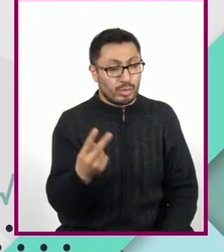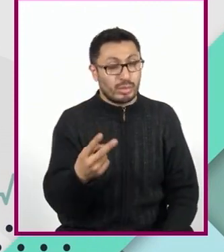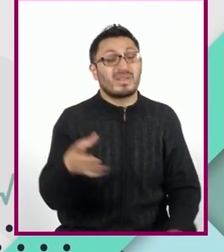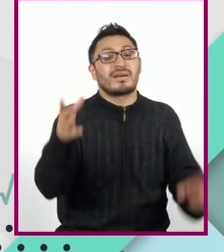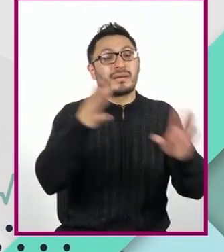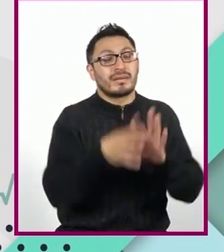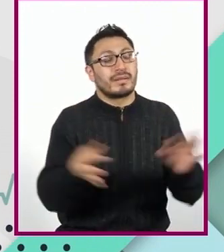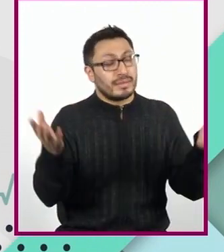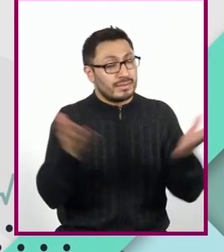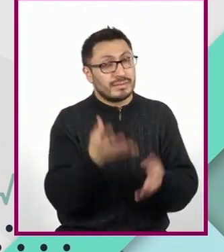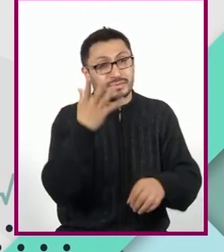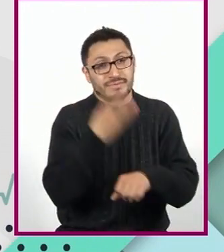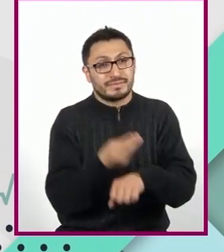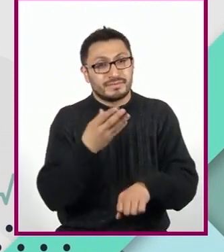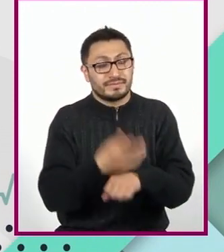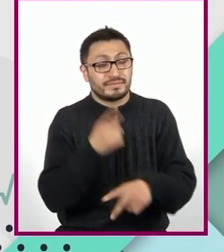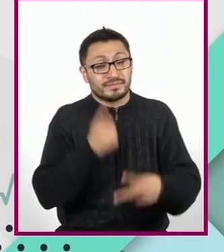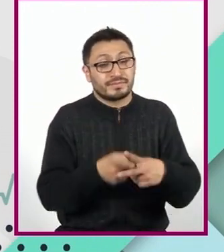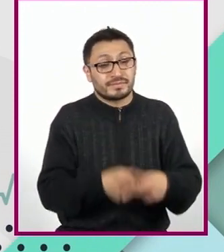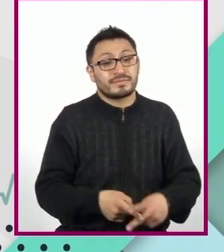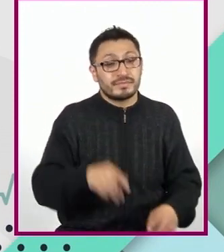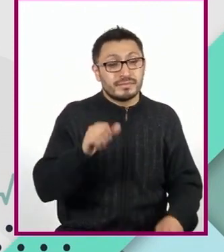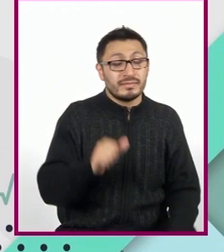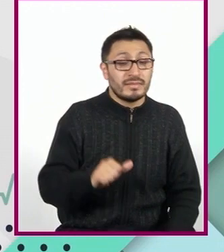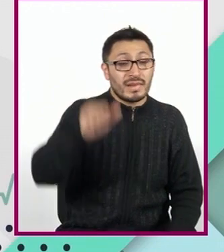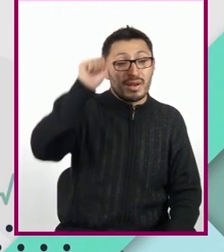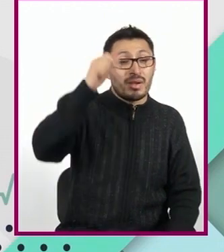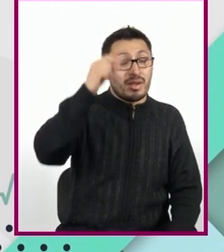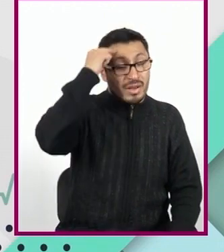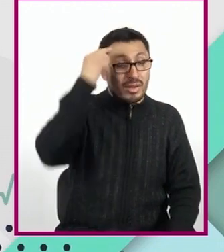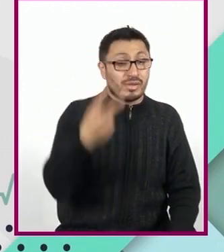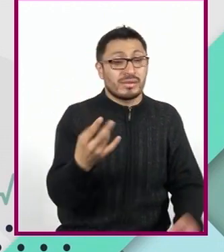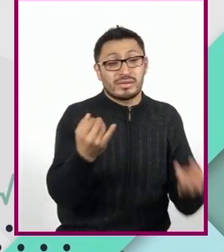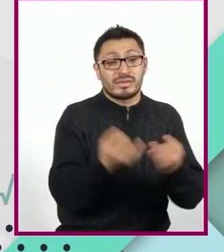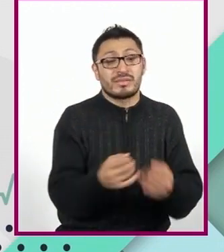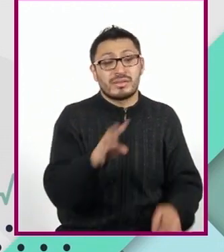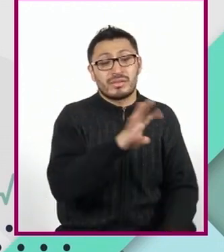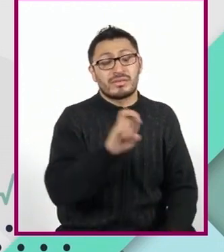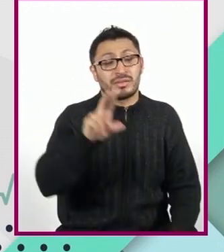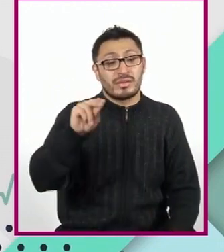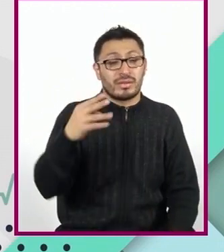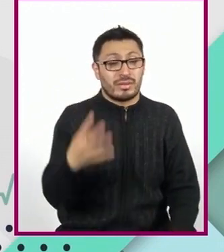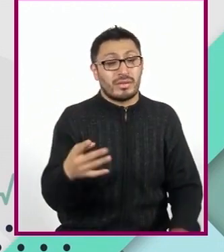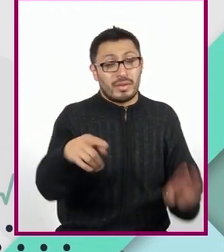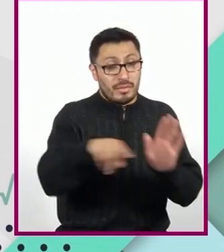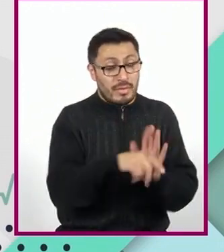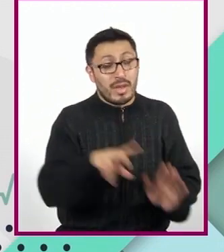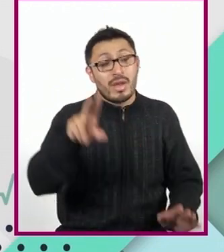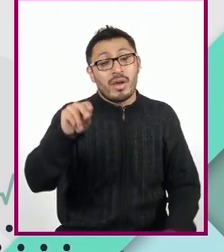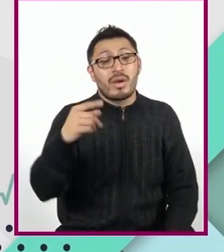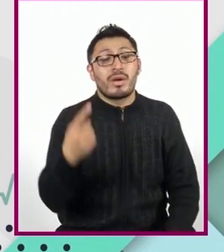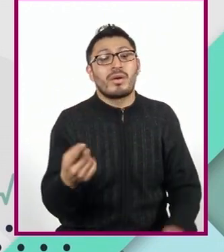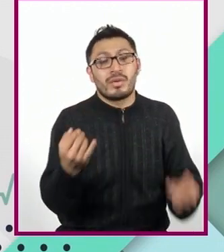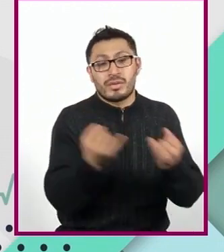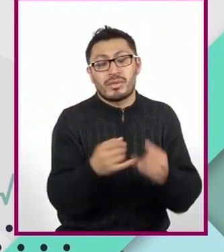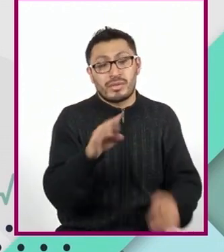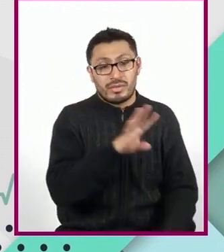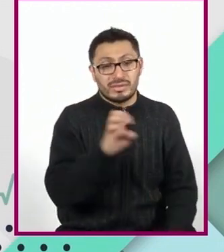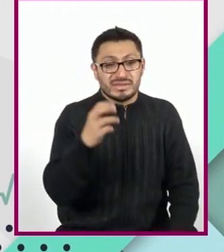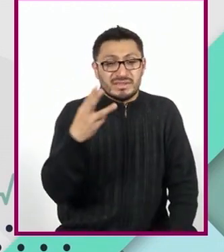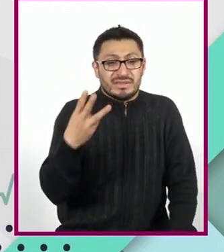Hagamos las operaciones. Altura al cuadrado es igual a 484 menos 81, que es igual a